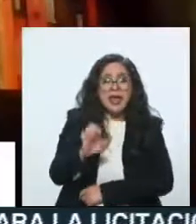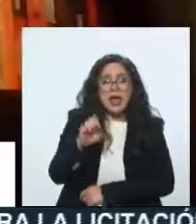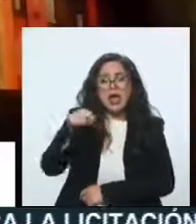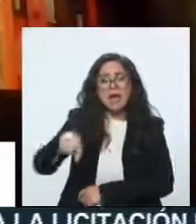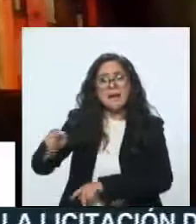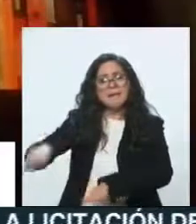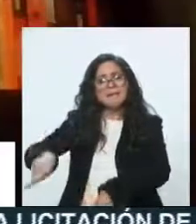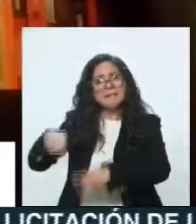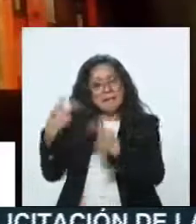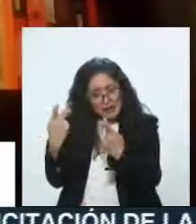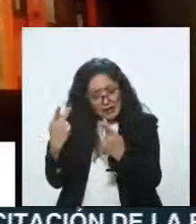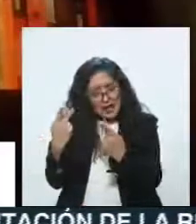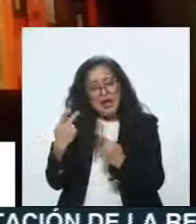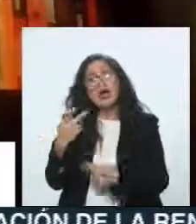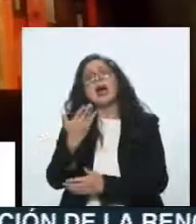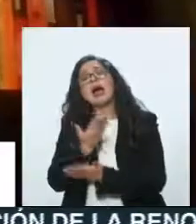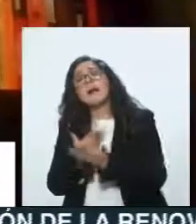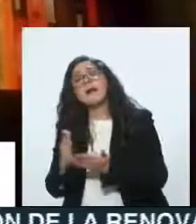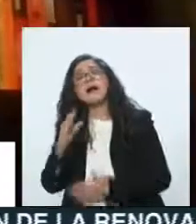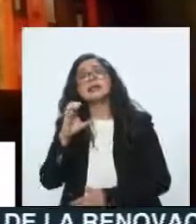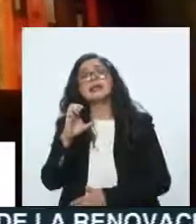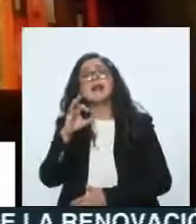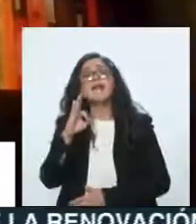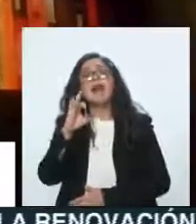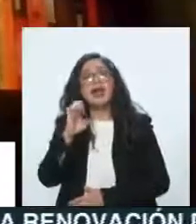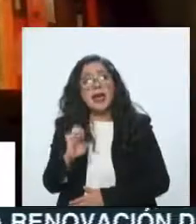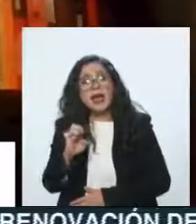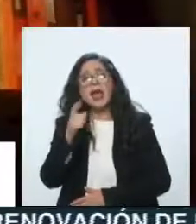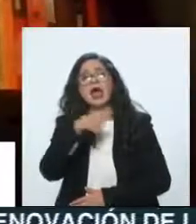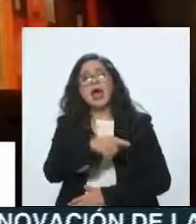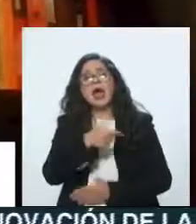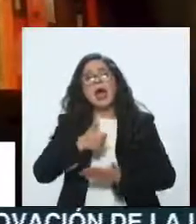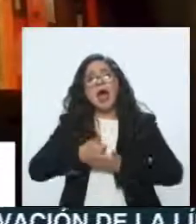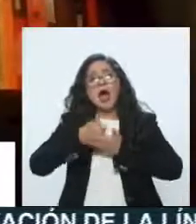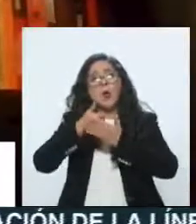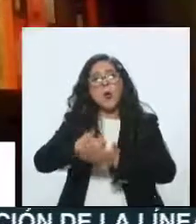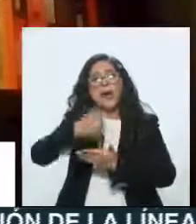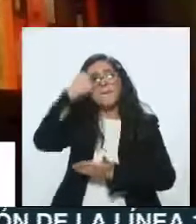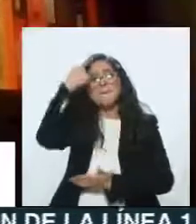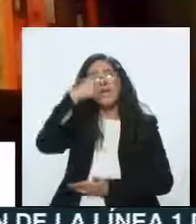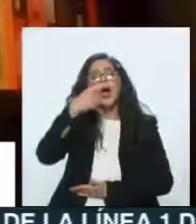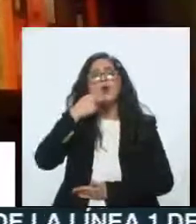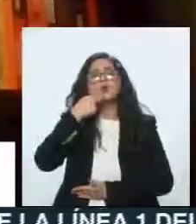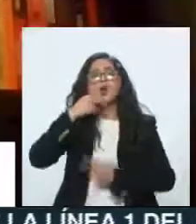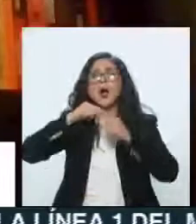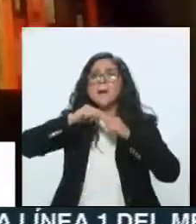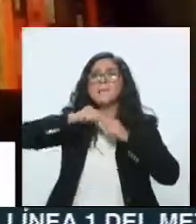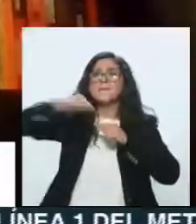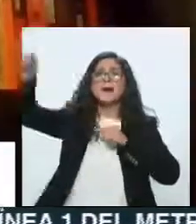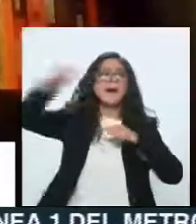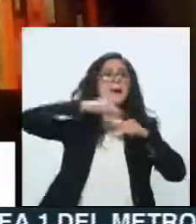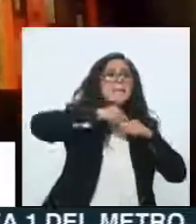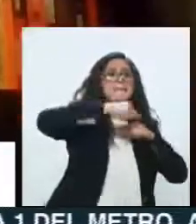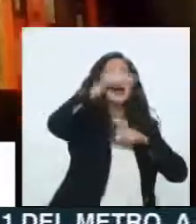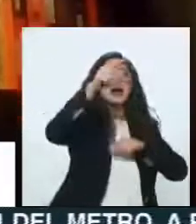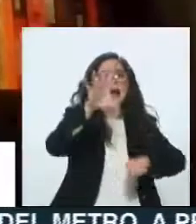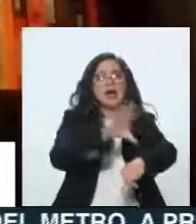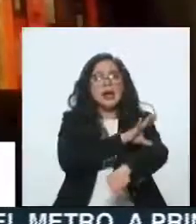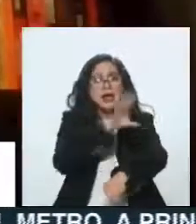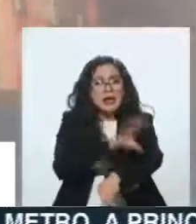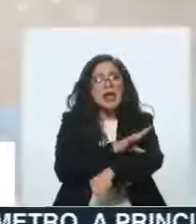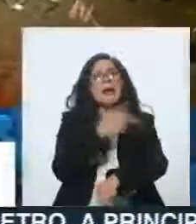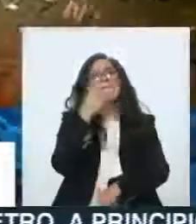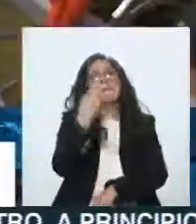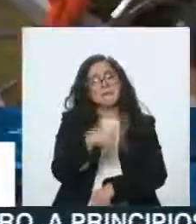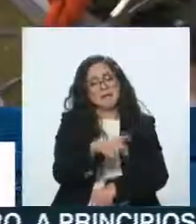pero CFE lo que hace es subsidiar básicamente la transmisión, ese costo no está incluido. Entonces, pues